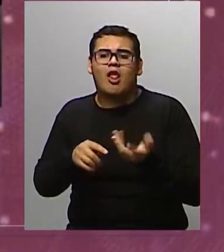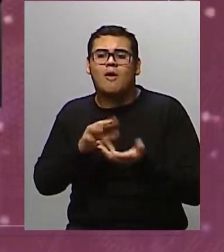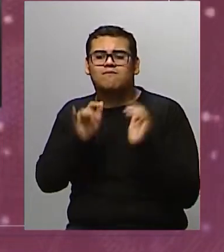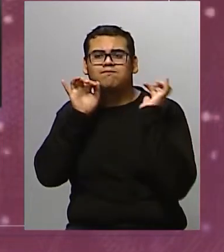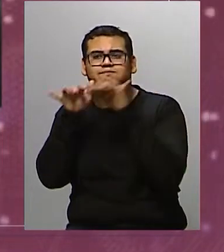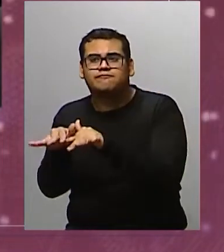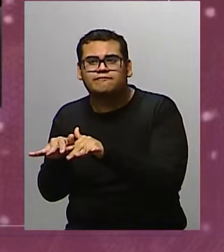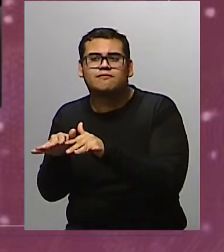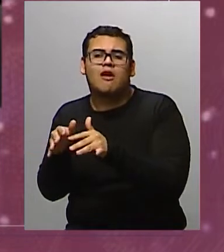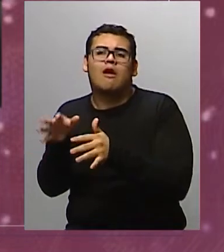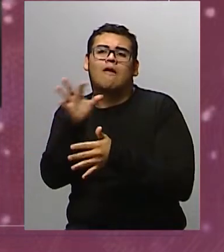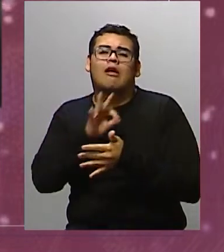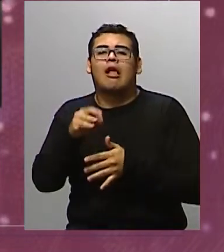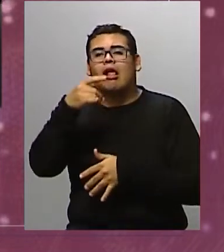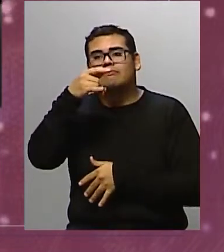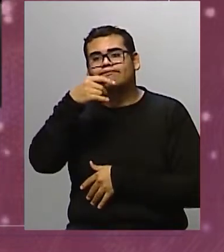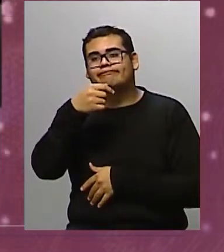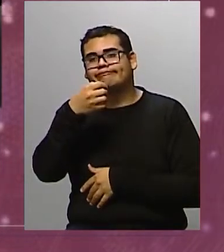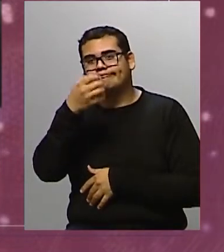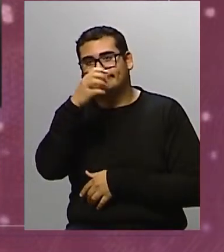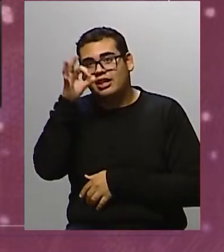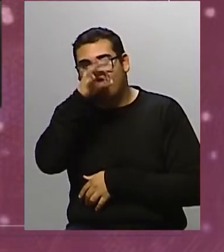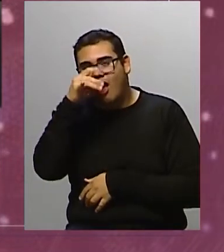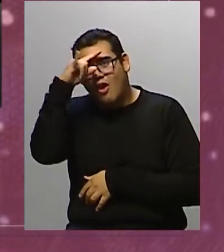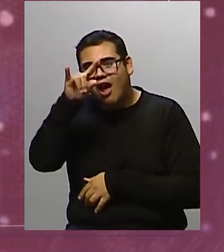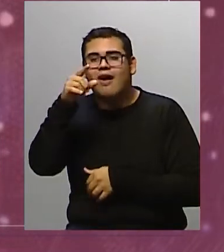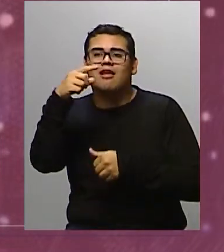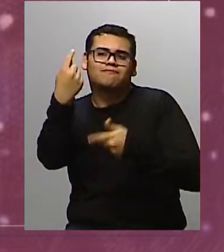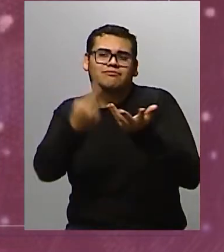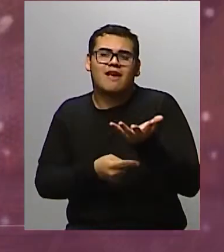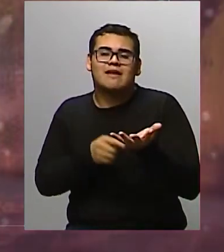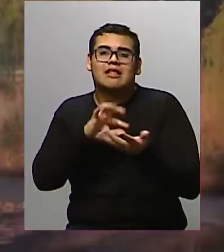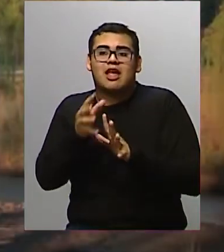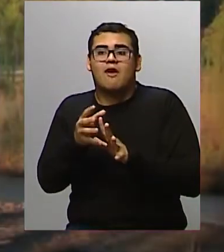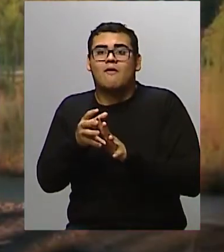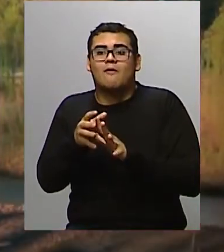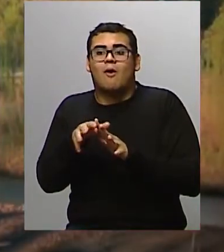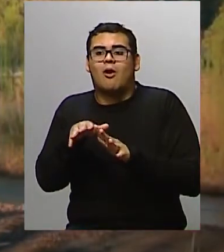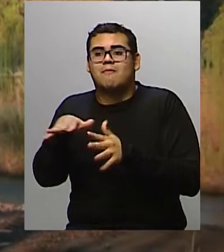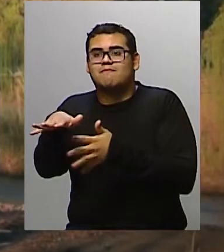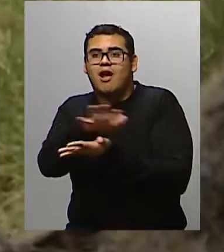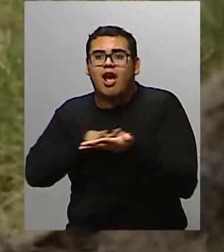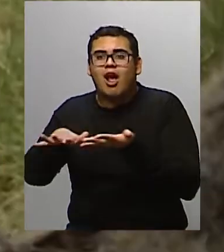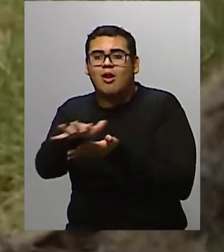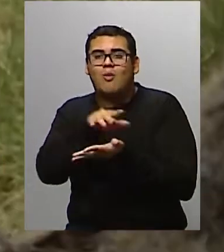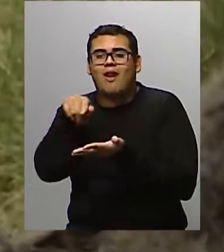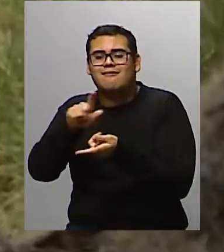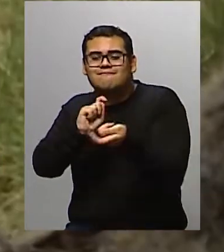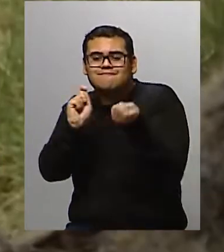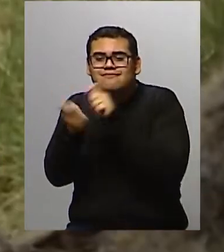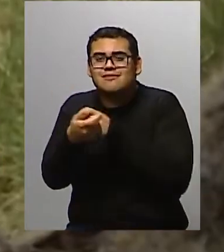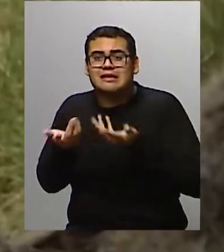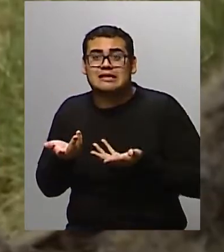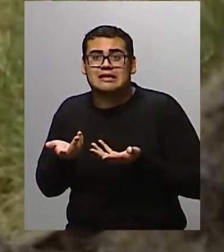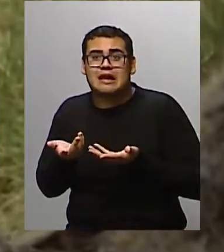el cardo ruso, son especies que modifican las características básicas de estos ambientes y pierde la posibilidad